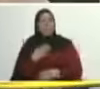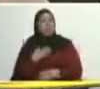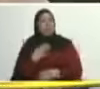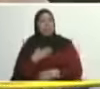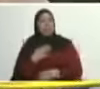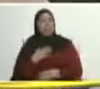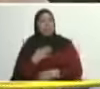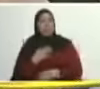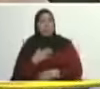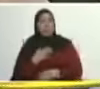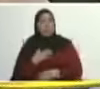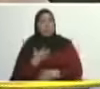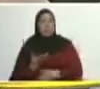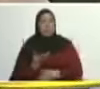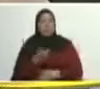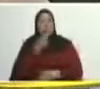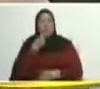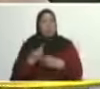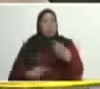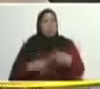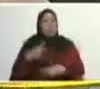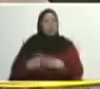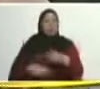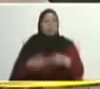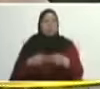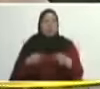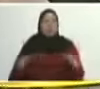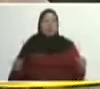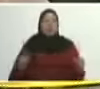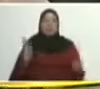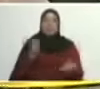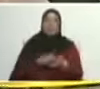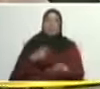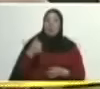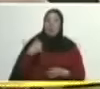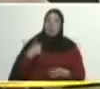con una maravillosa producción agrícola. Yo estuve allí.